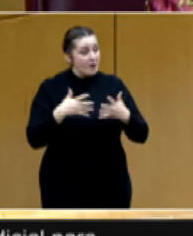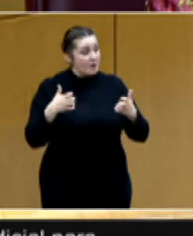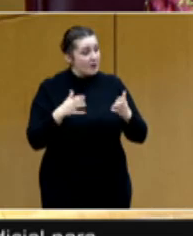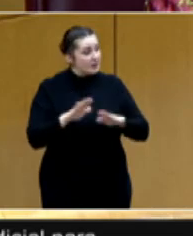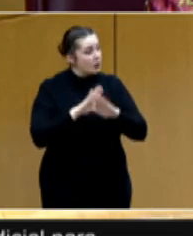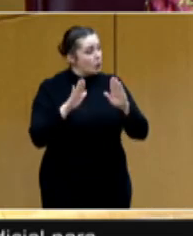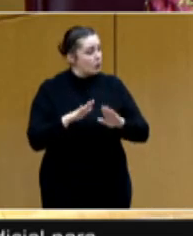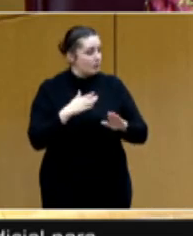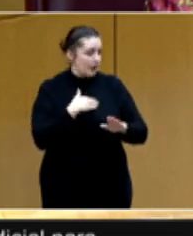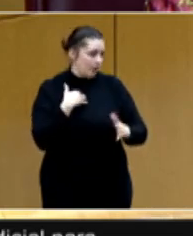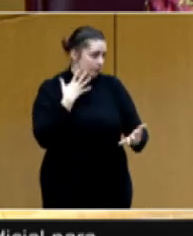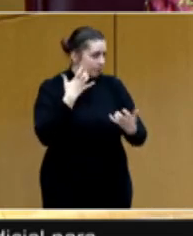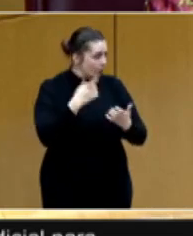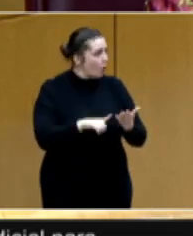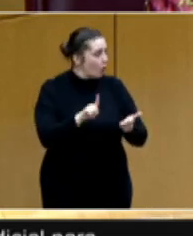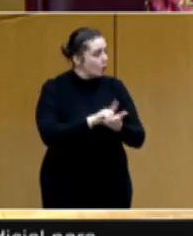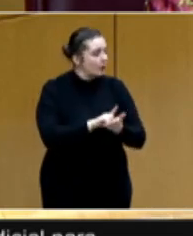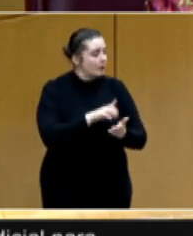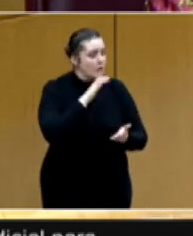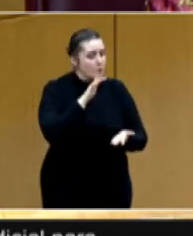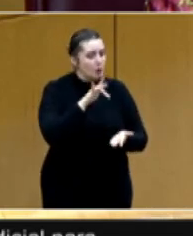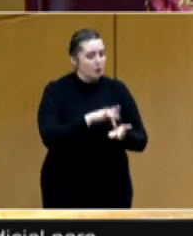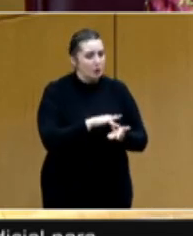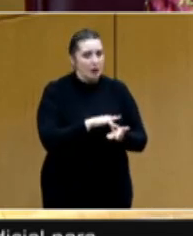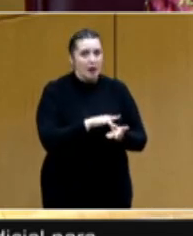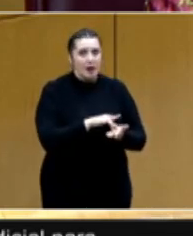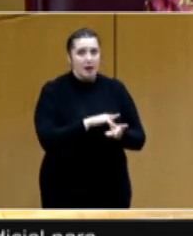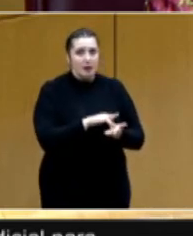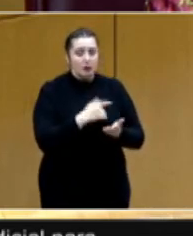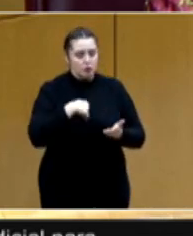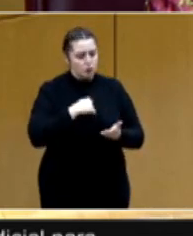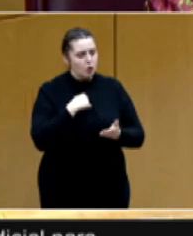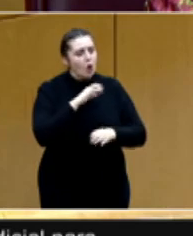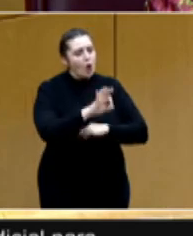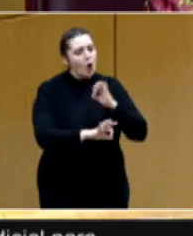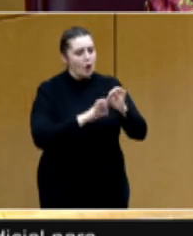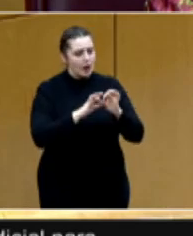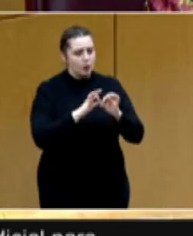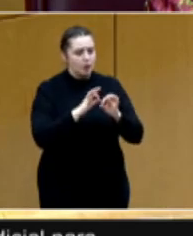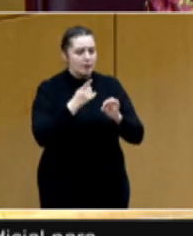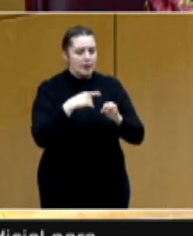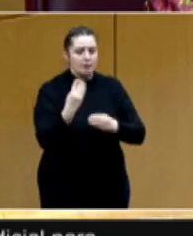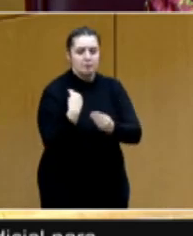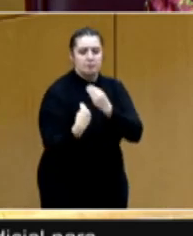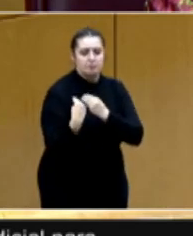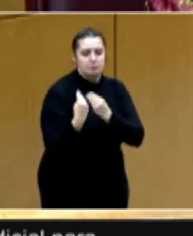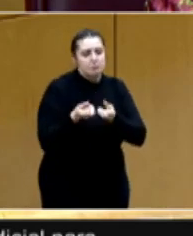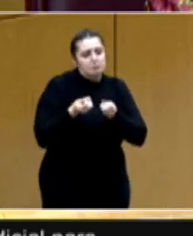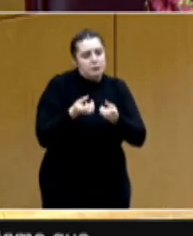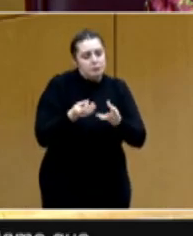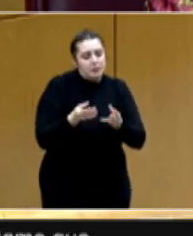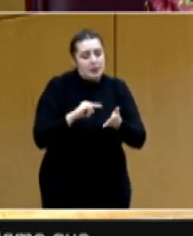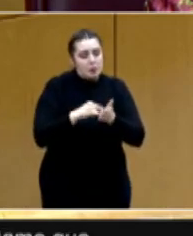la subraye porque cuando tuvimos que informar somos un órgano también consultivo tuvimos que informar el